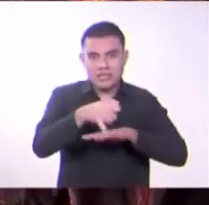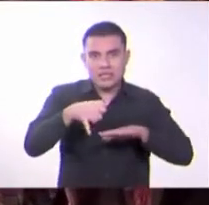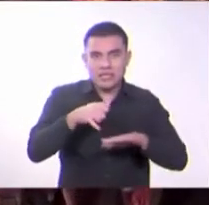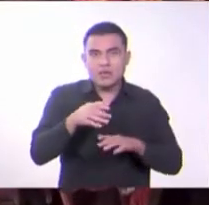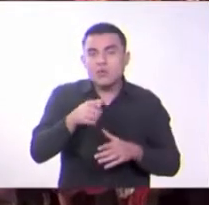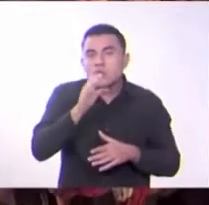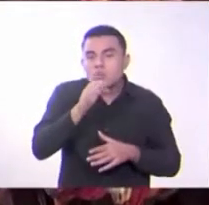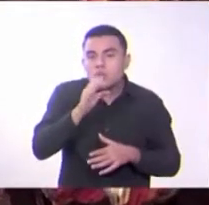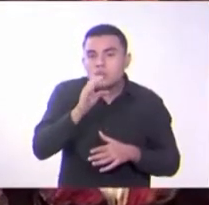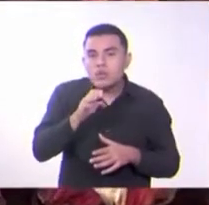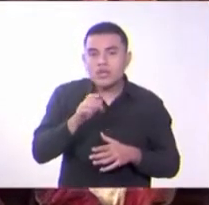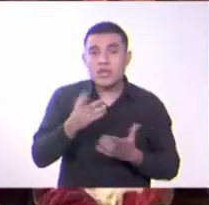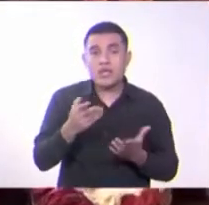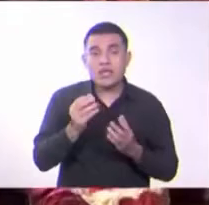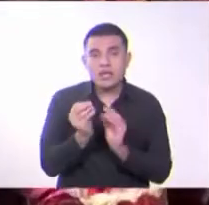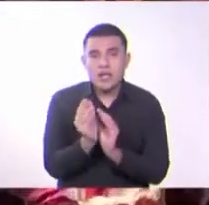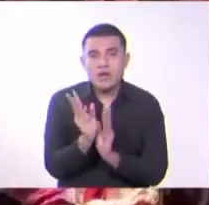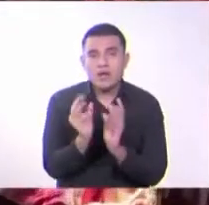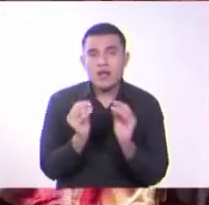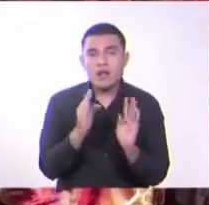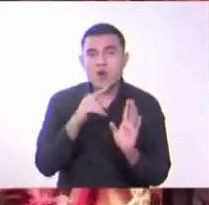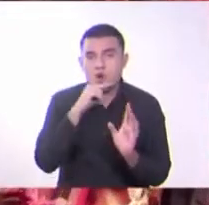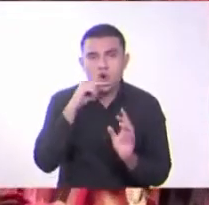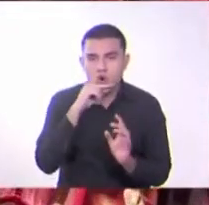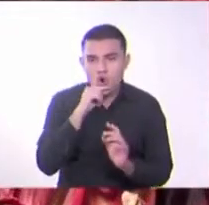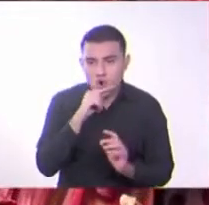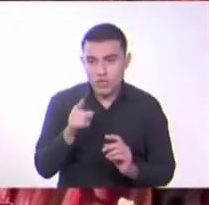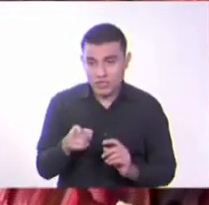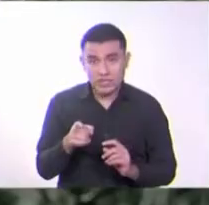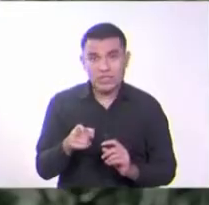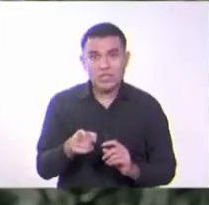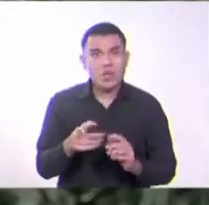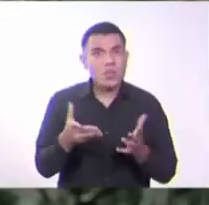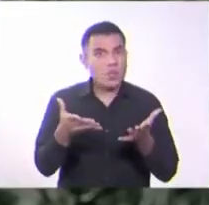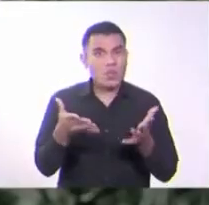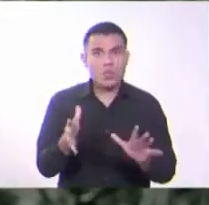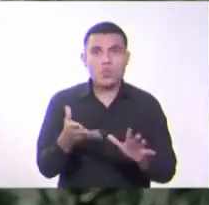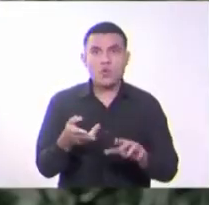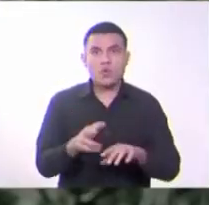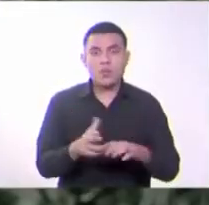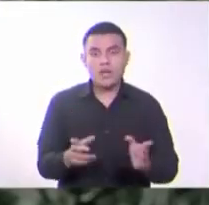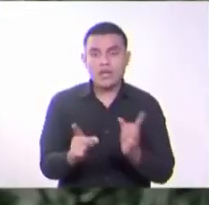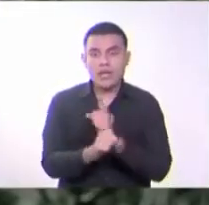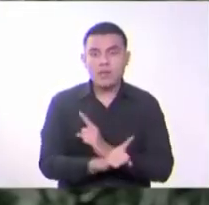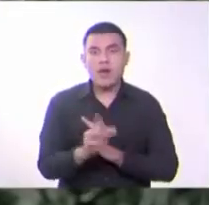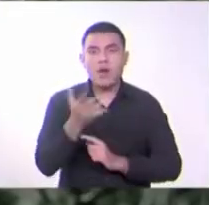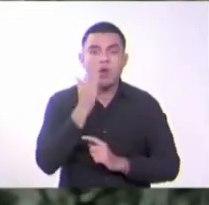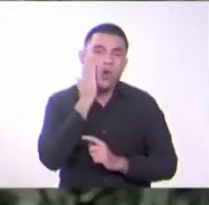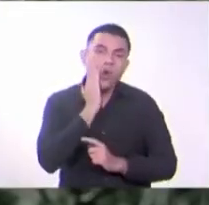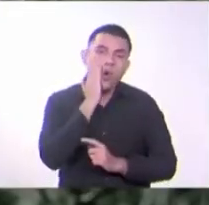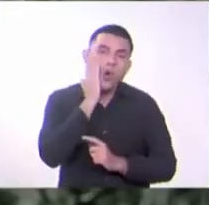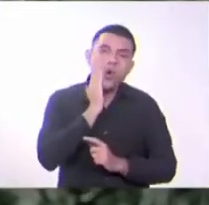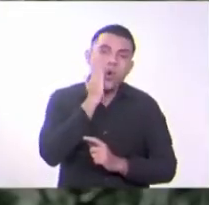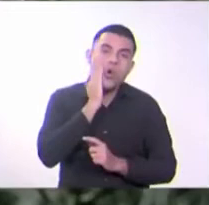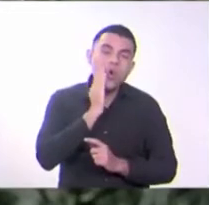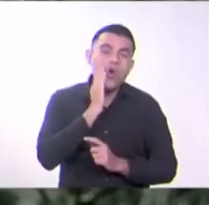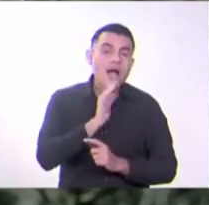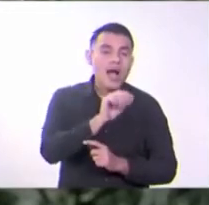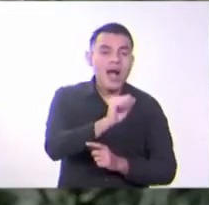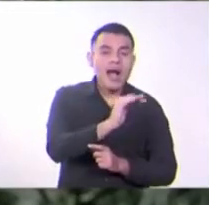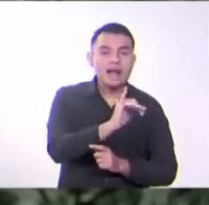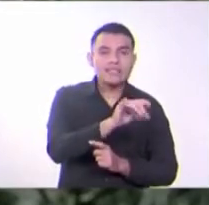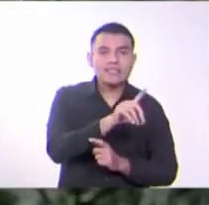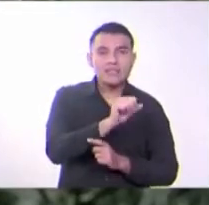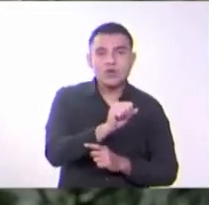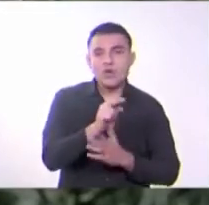son sustancias que presentan pigmentos naturales que cambian a color rosado en medio ácido y verde